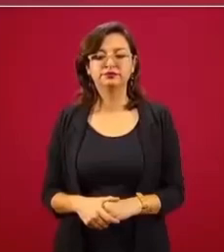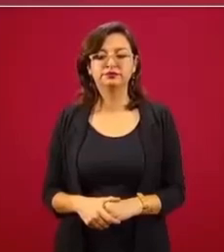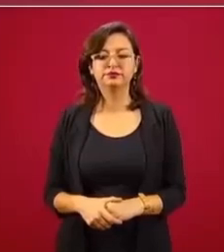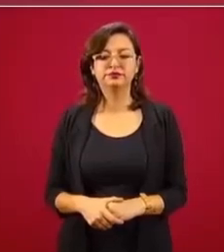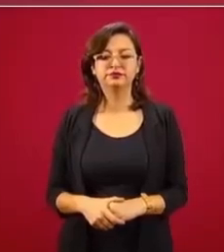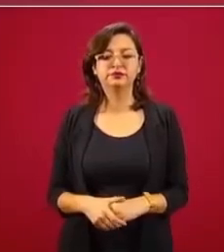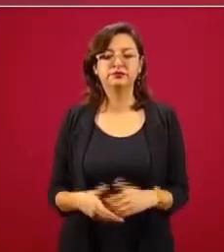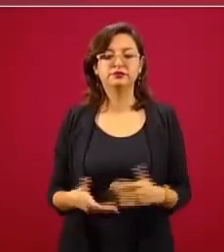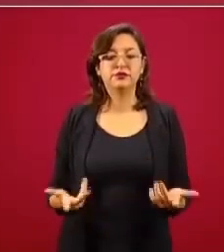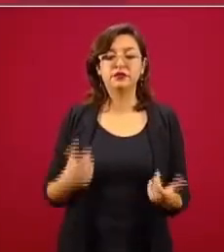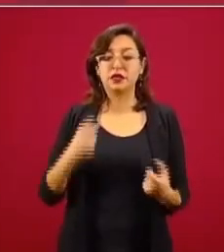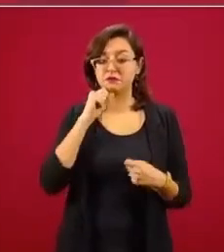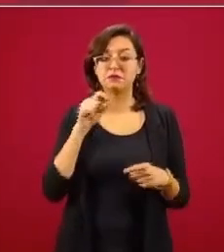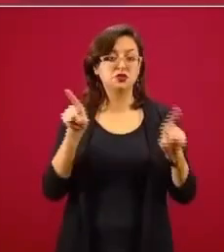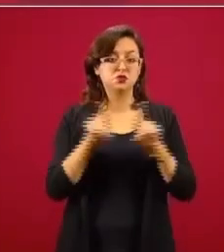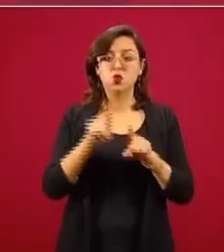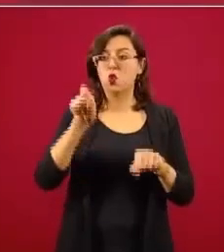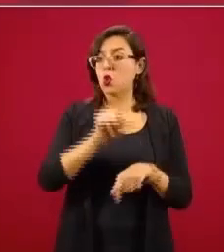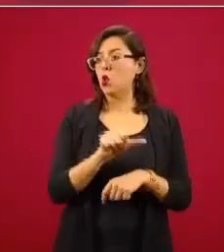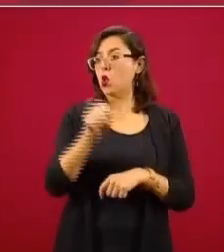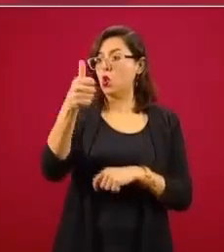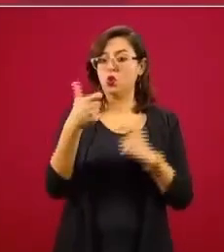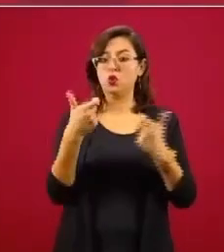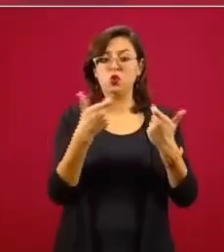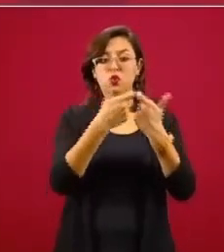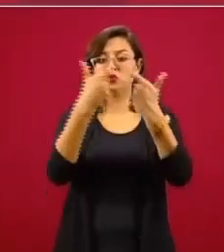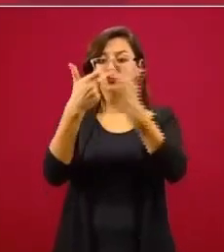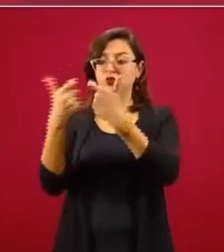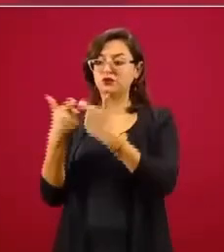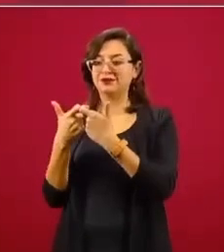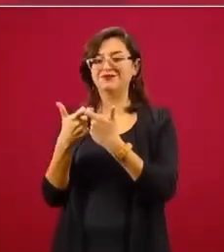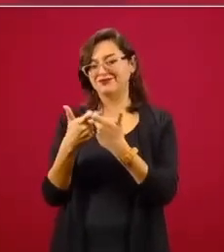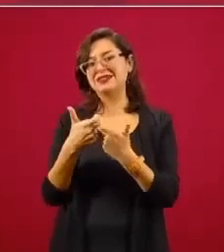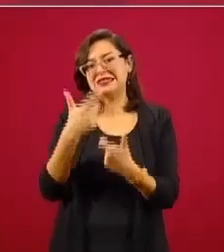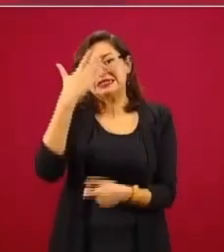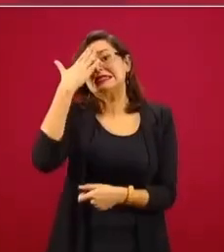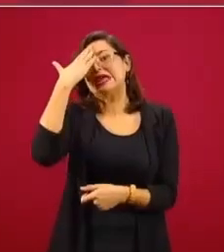fondos de inversiones a sabiendas